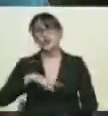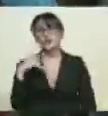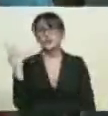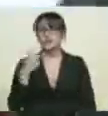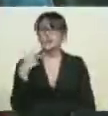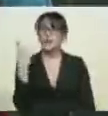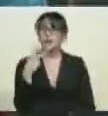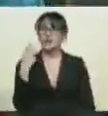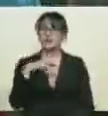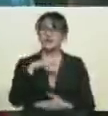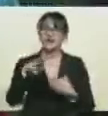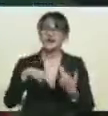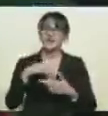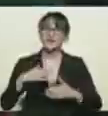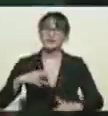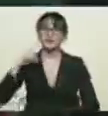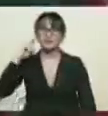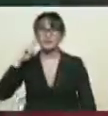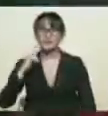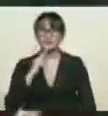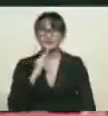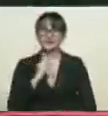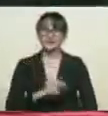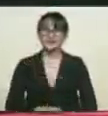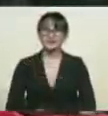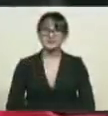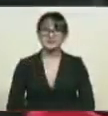política de la Revolución Bolivariana!